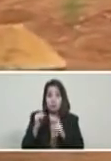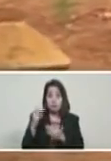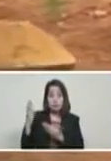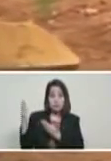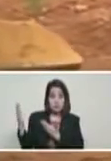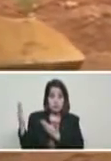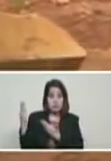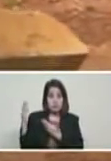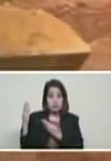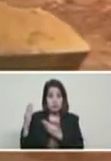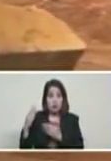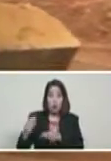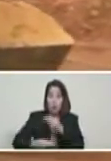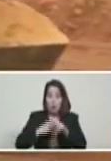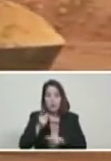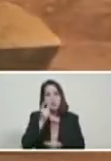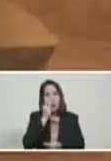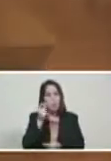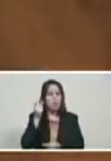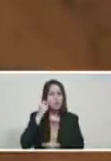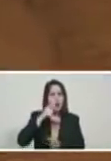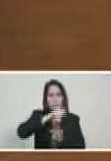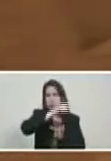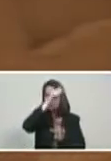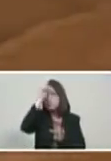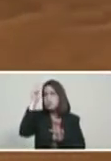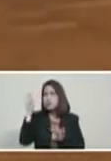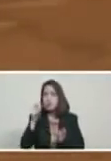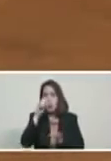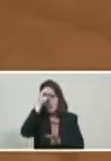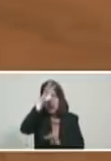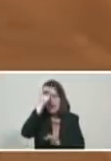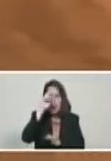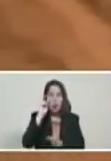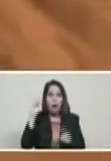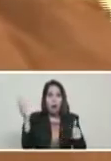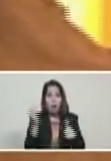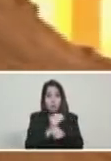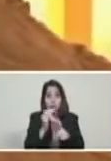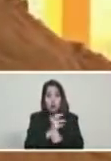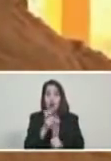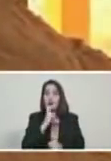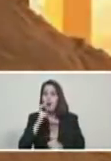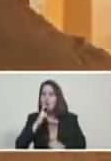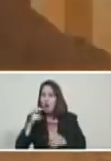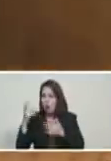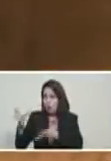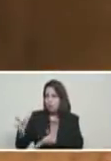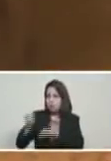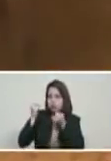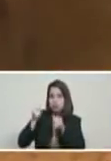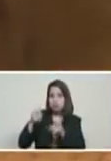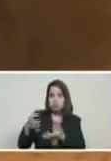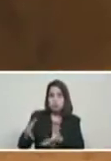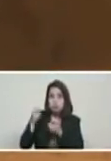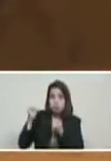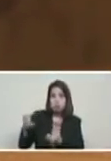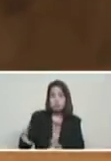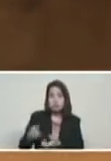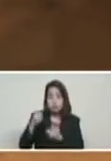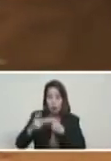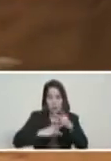mineros y mineras de acá del Estado Bolívar. Ese oro es procesado en esta planta a razón